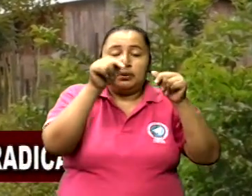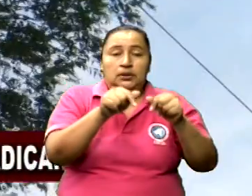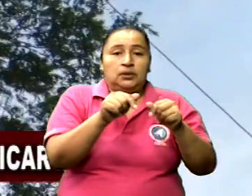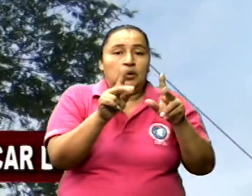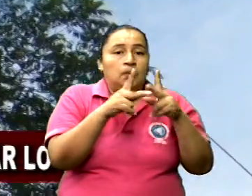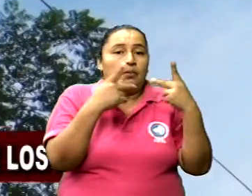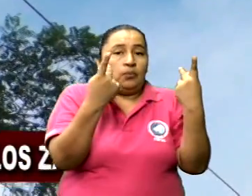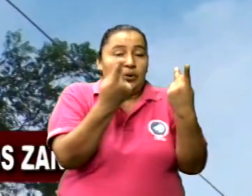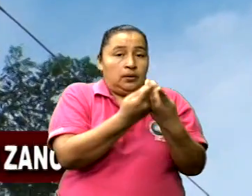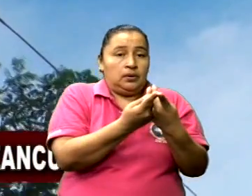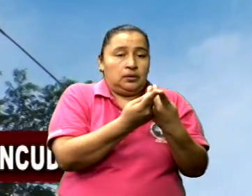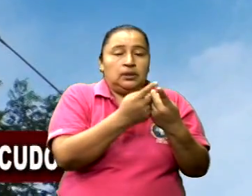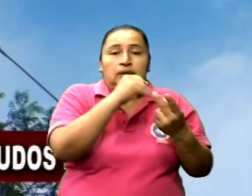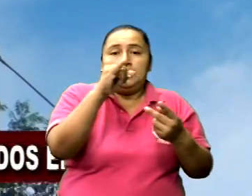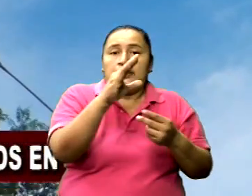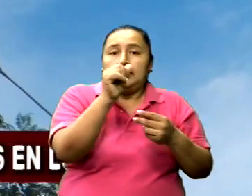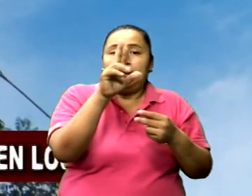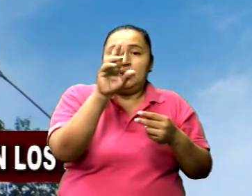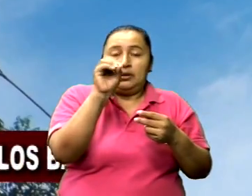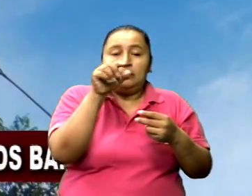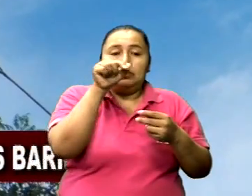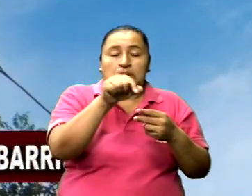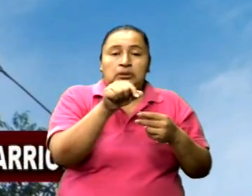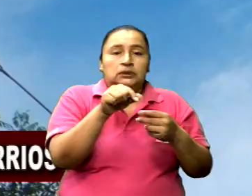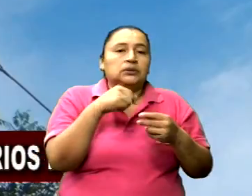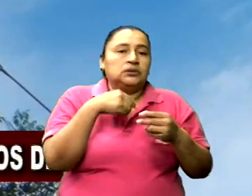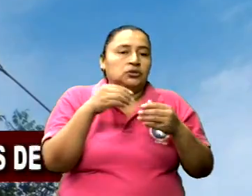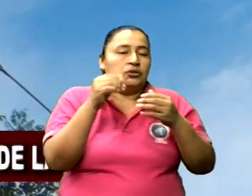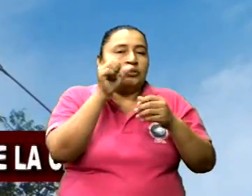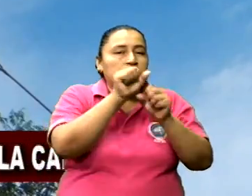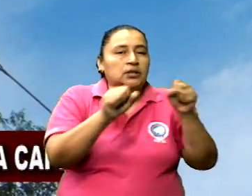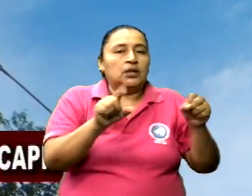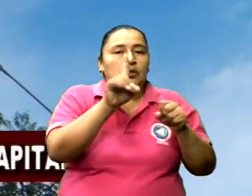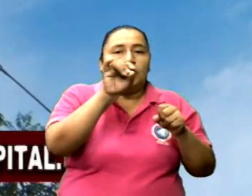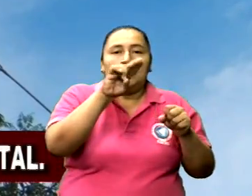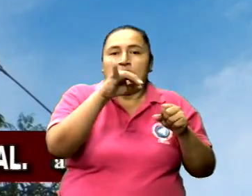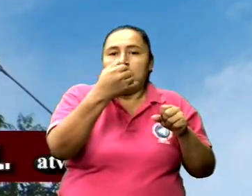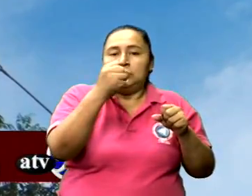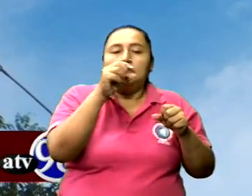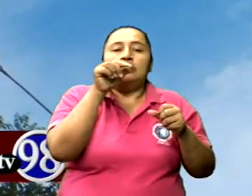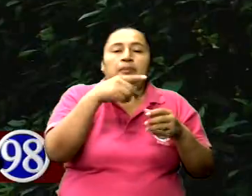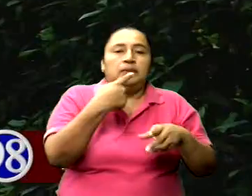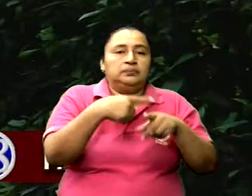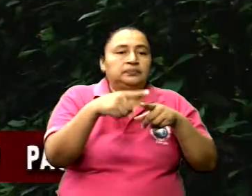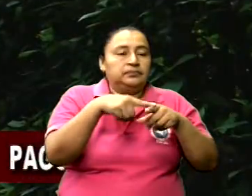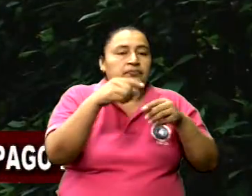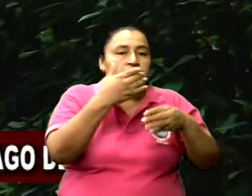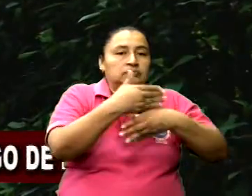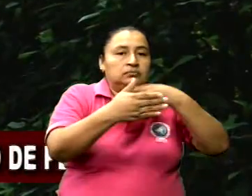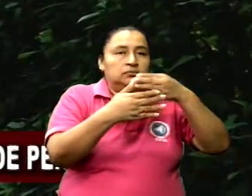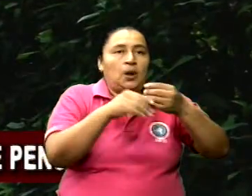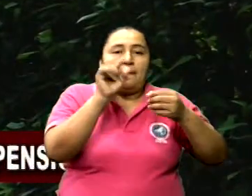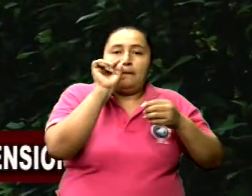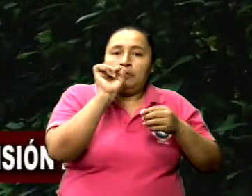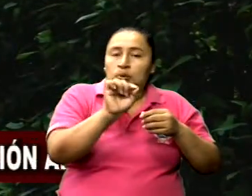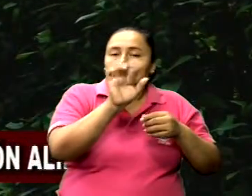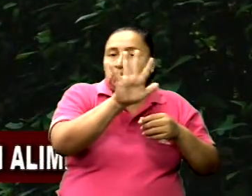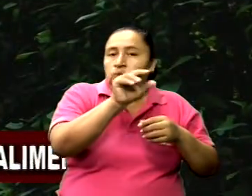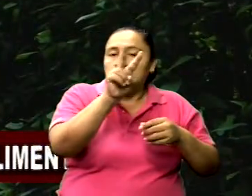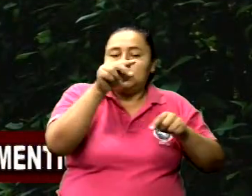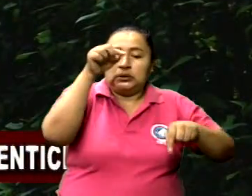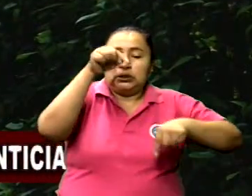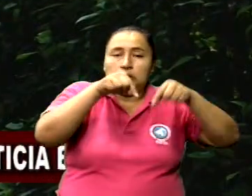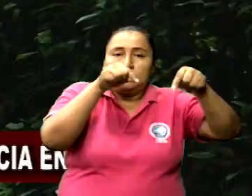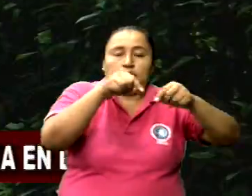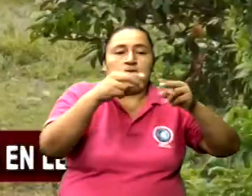comunidad del Jícaro, sector Los Castellones, del municipio de San Dionisio, se costeó la cimentación de 0.52 kilómetros